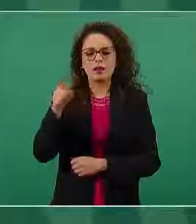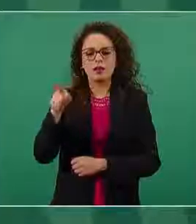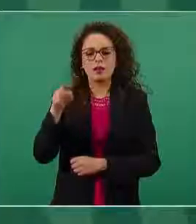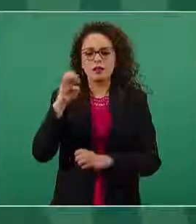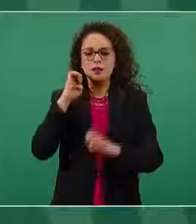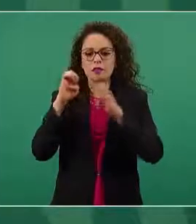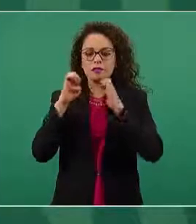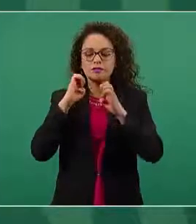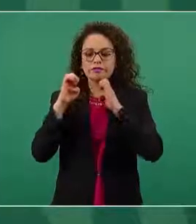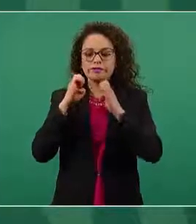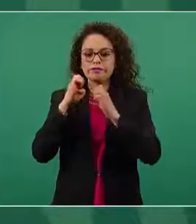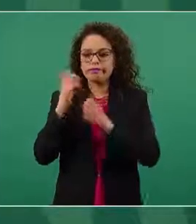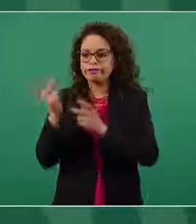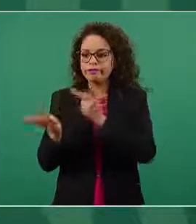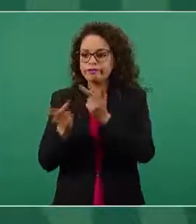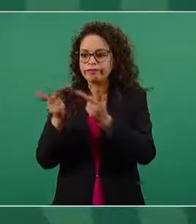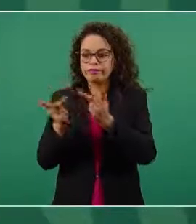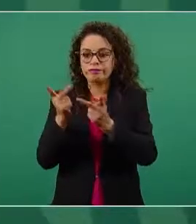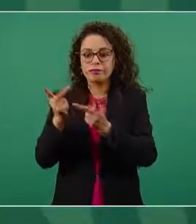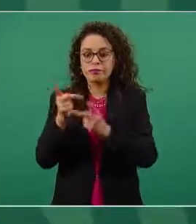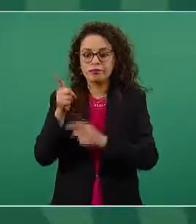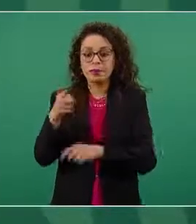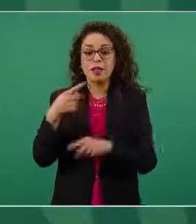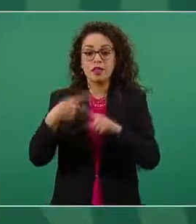Villa, muy famosa,